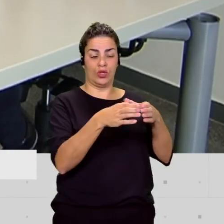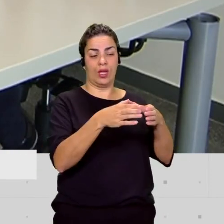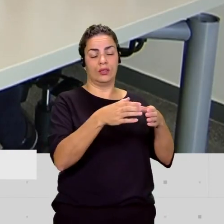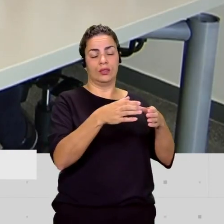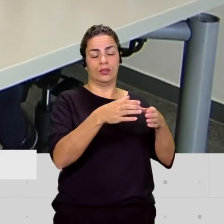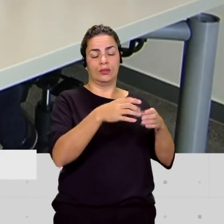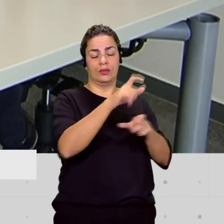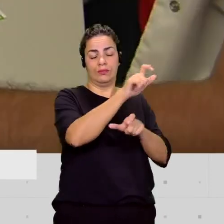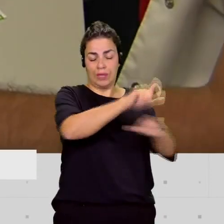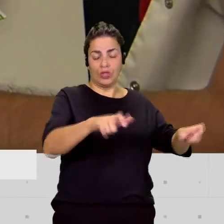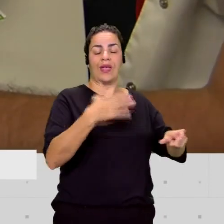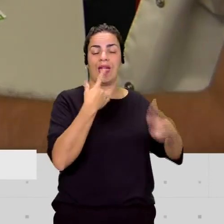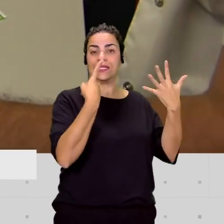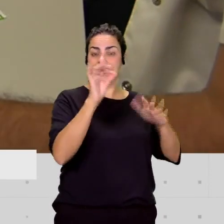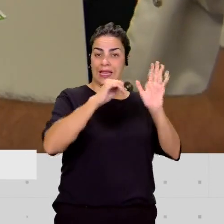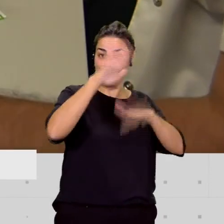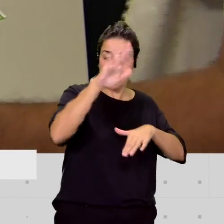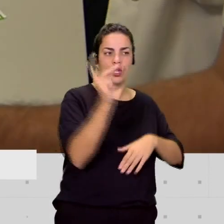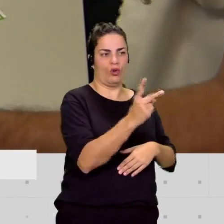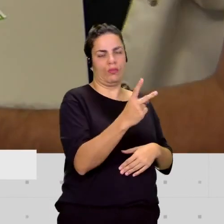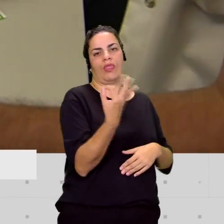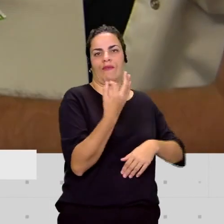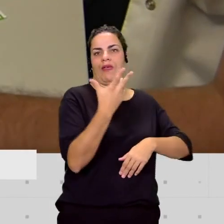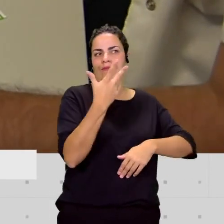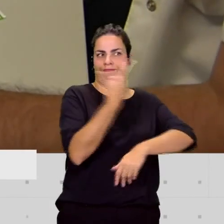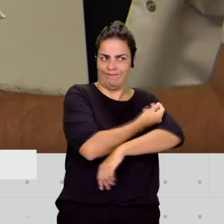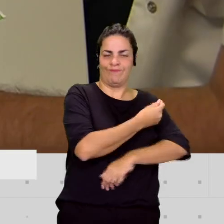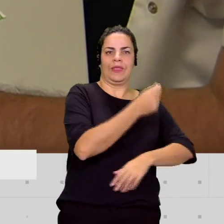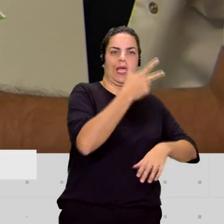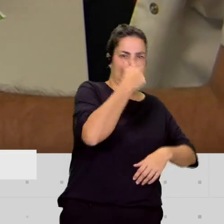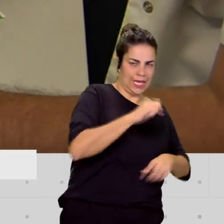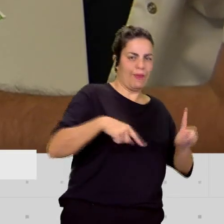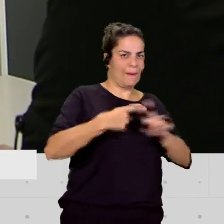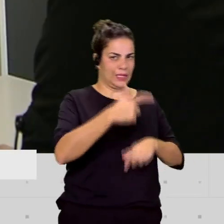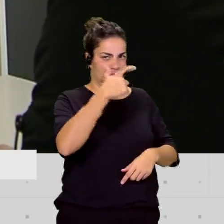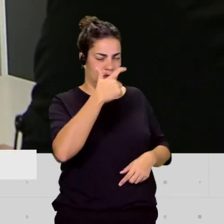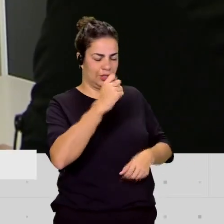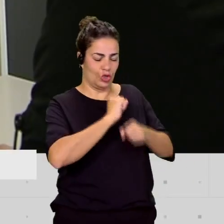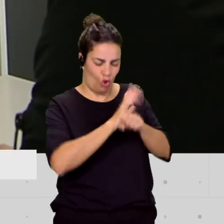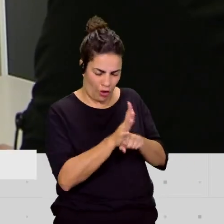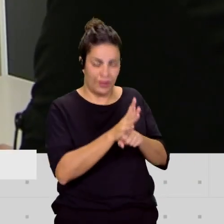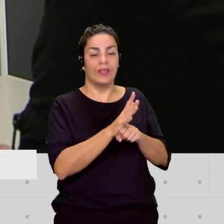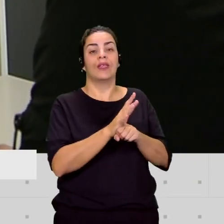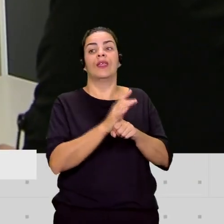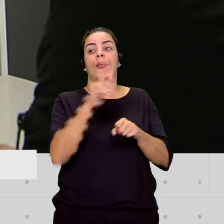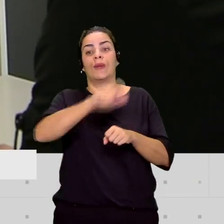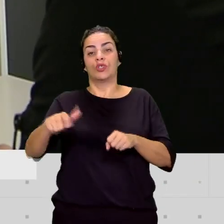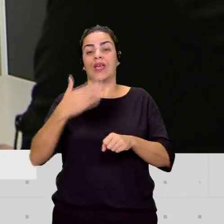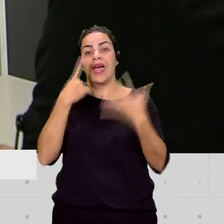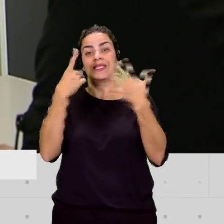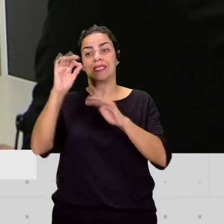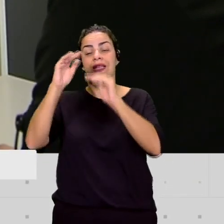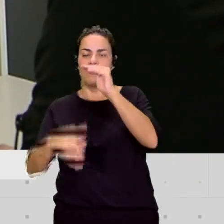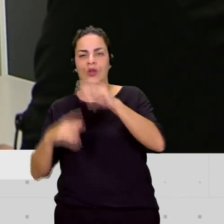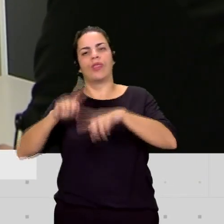por completo se tiene que vacunar tanto de gripe como de COVID. Y luego hay una serie de personas seleccionadas de menos de 60 años que tienen una serie de factores de riesgo que yo creo que todos